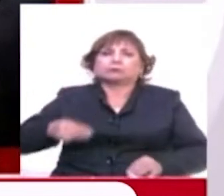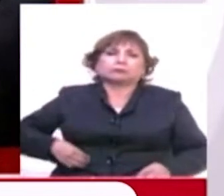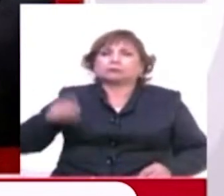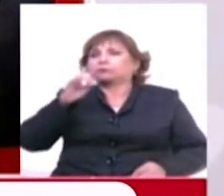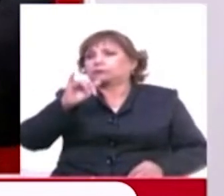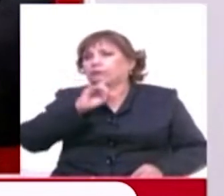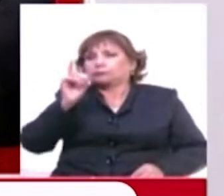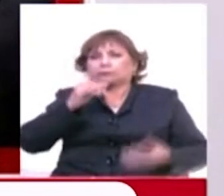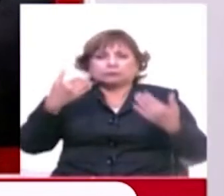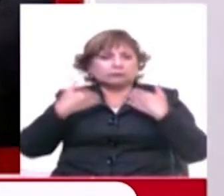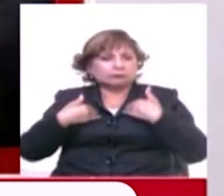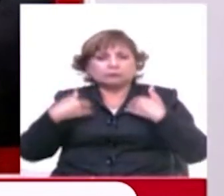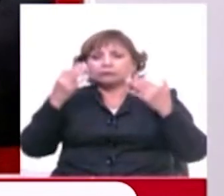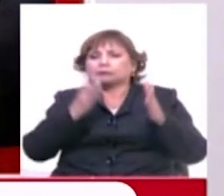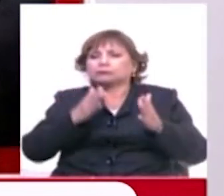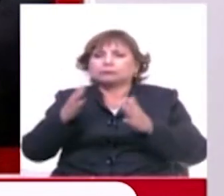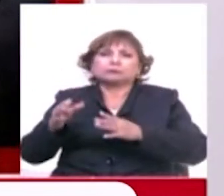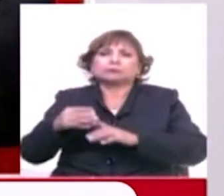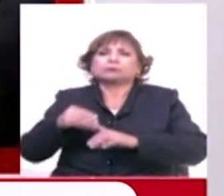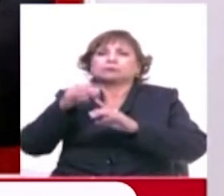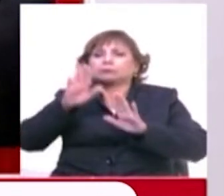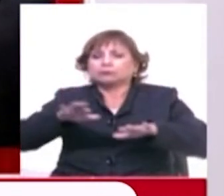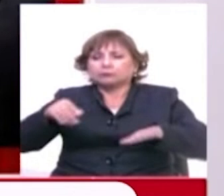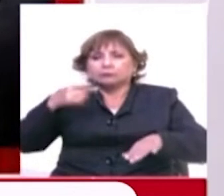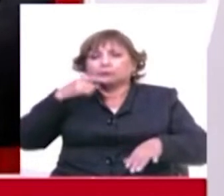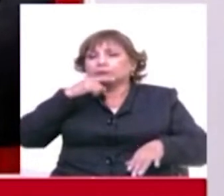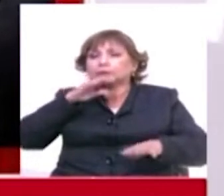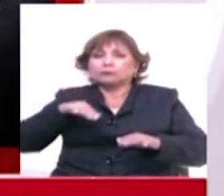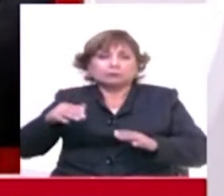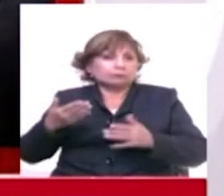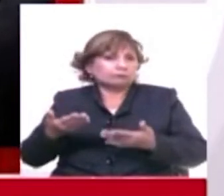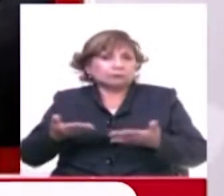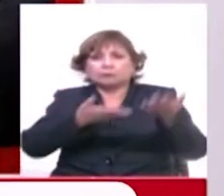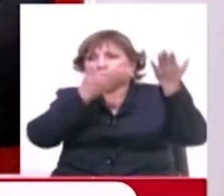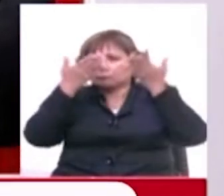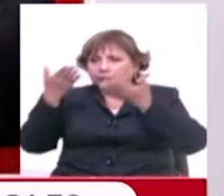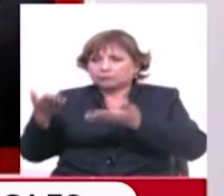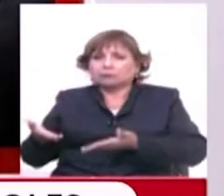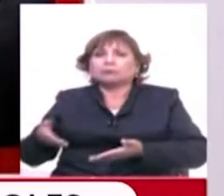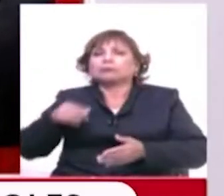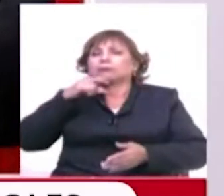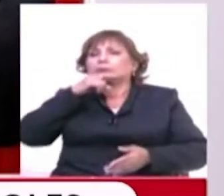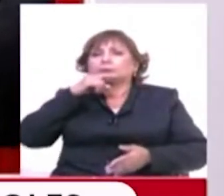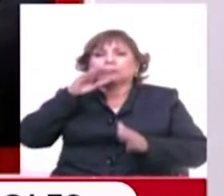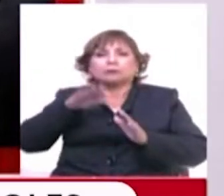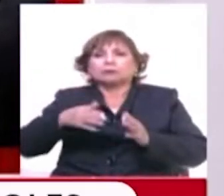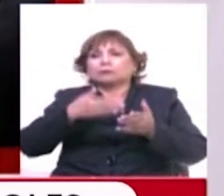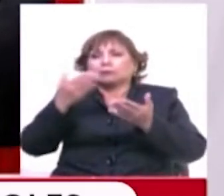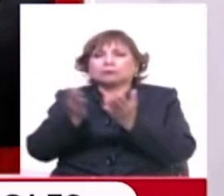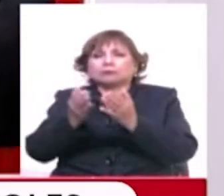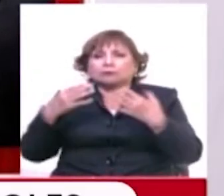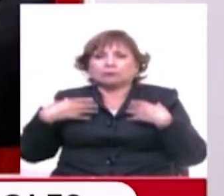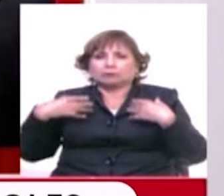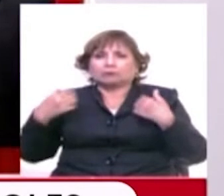Estas preguntas tendrán que también ser respondidas el miércoles 16 de marzo por el ministro Hernán Condori. En estos